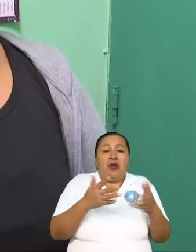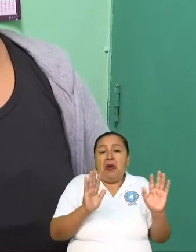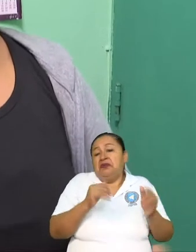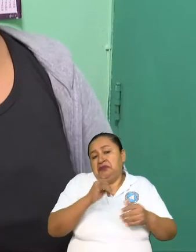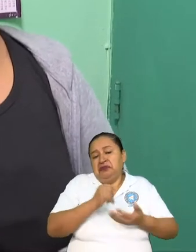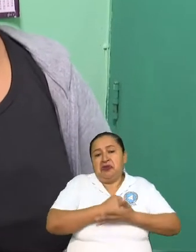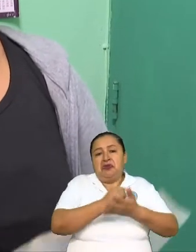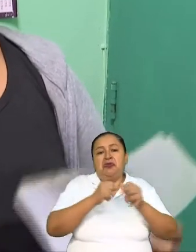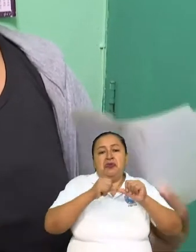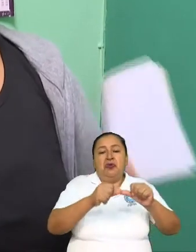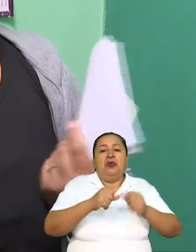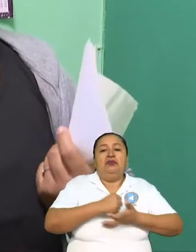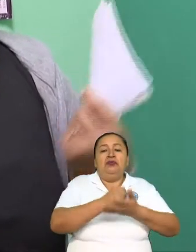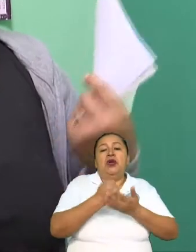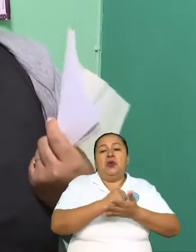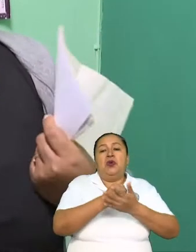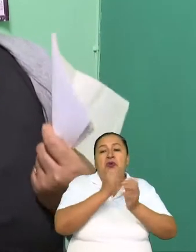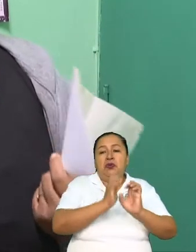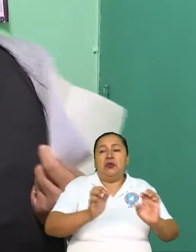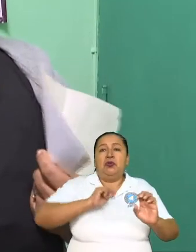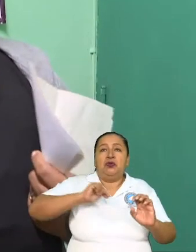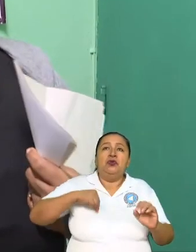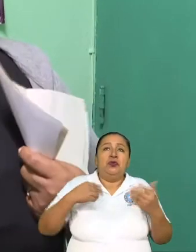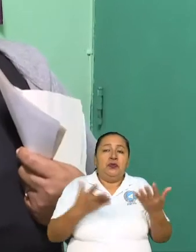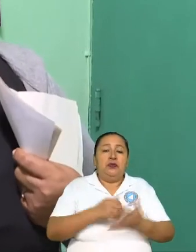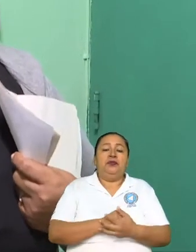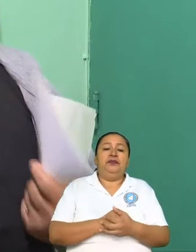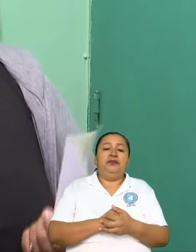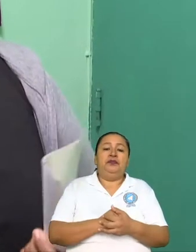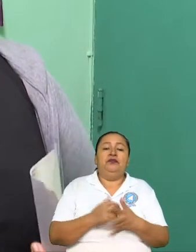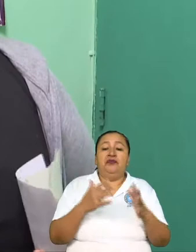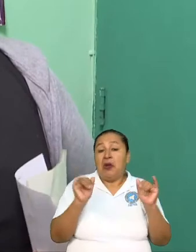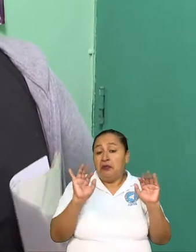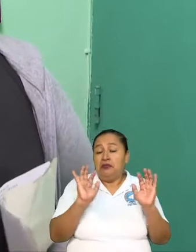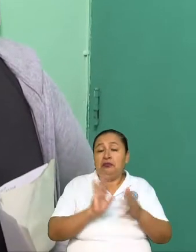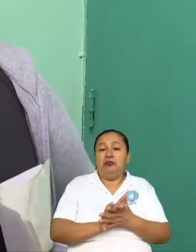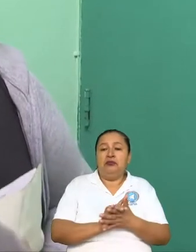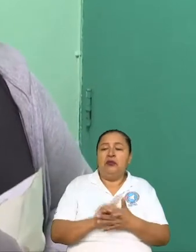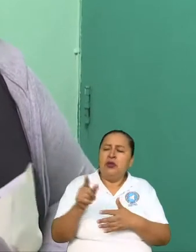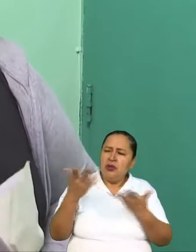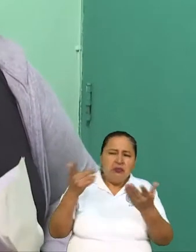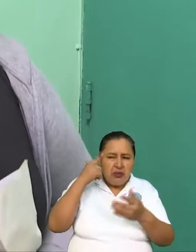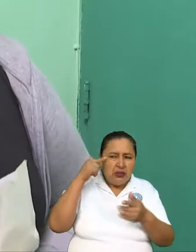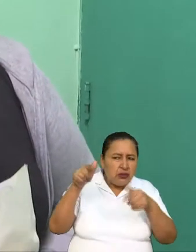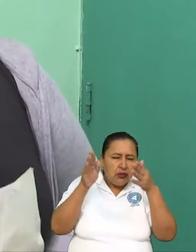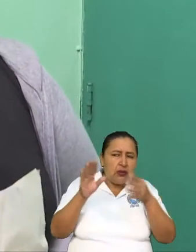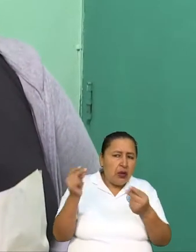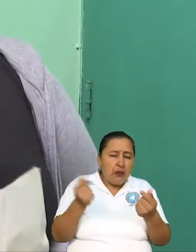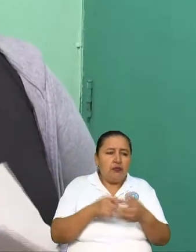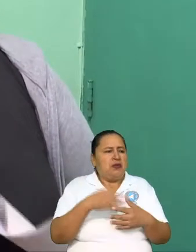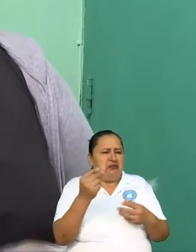así, ayudándole a los niños, a nosotros también, ya. ¿Qué le pareció la atención? ¿Fue rápida? Fue